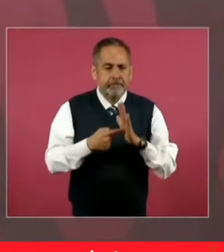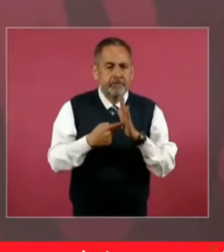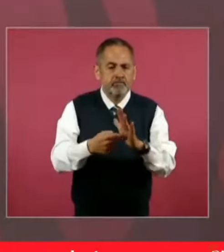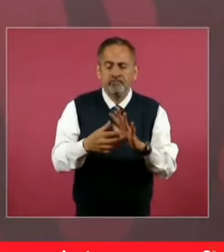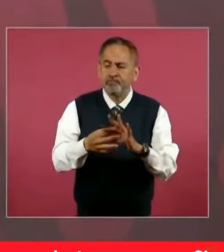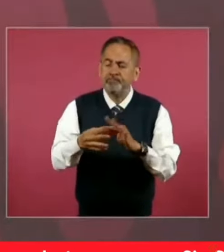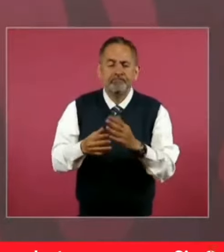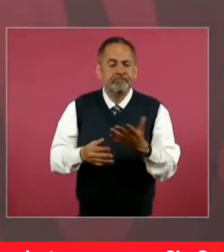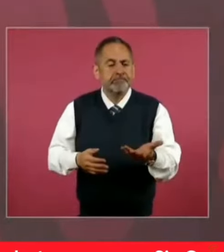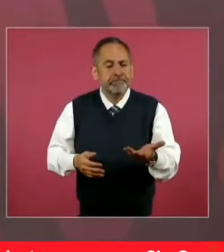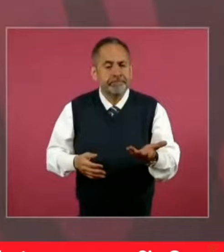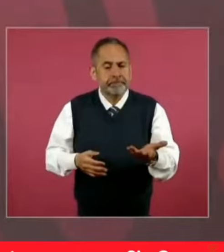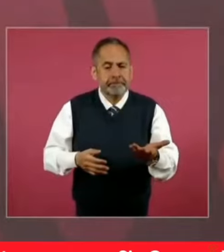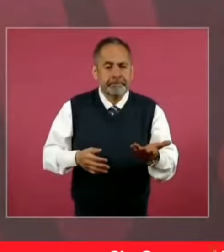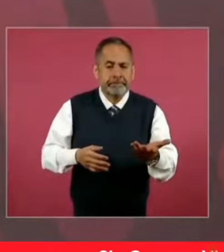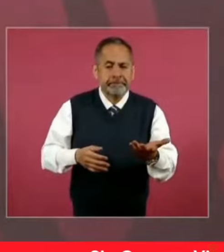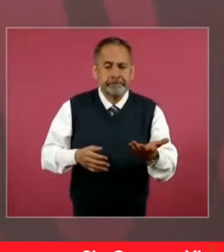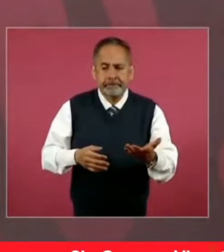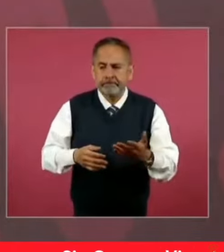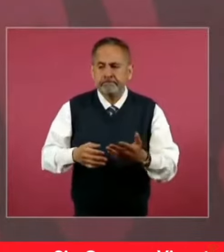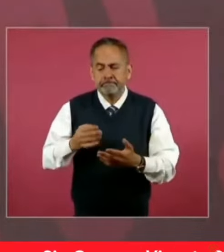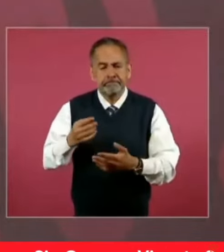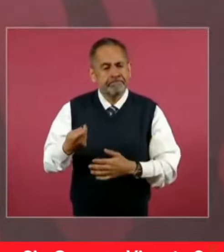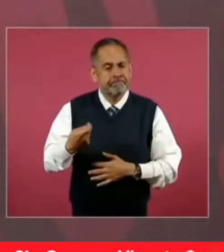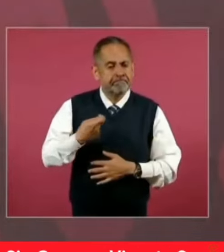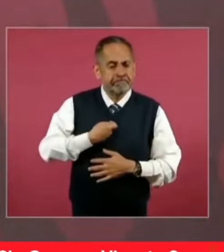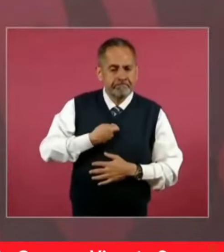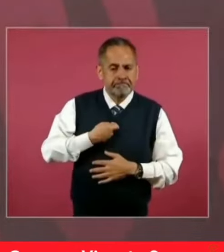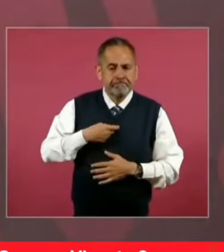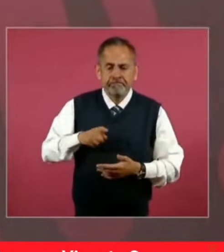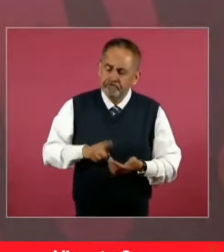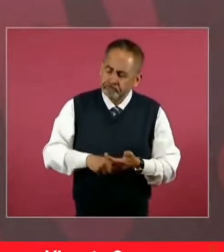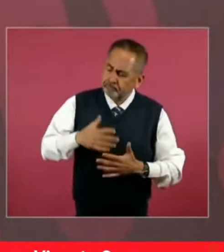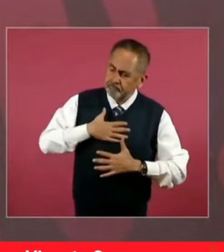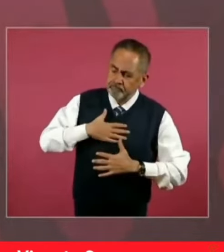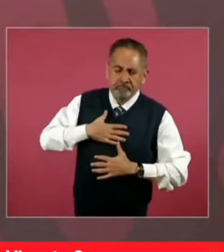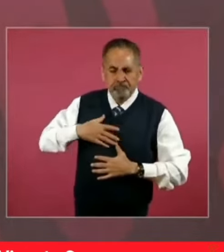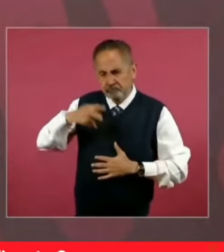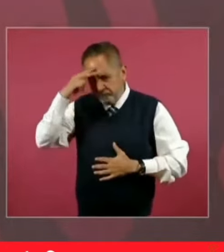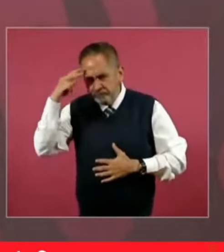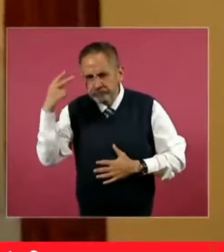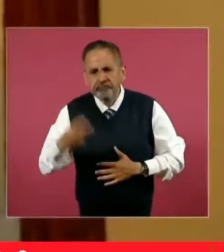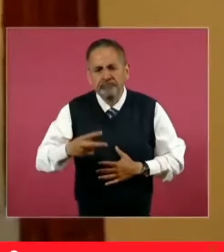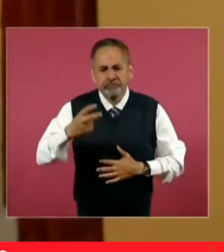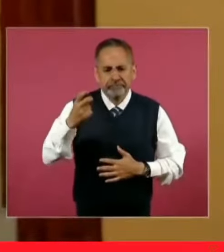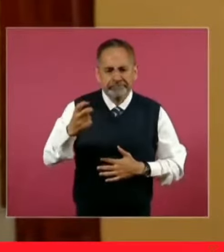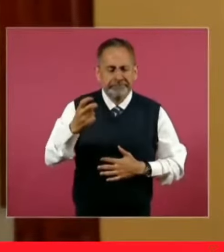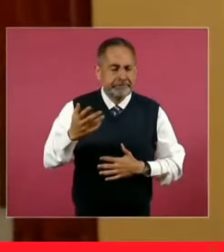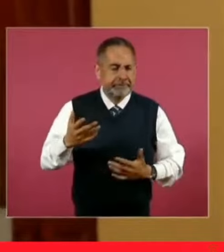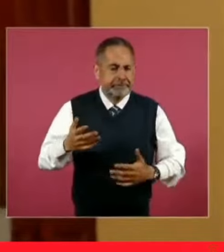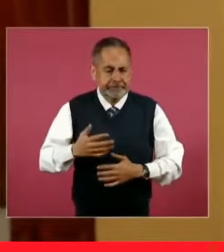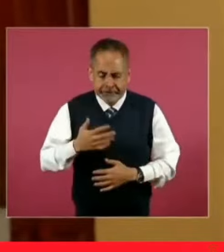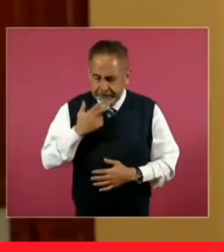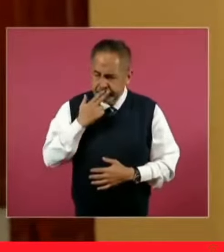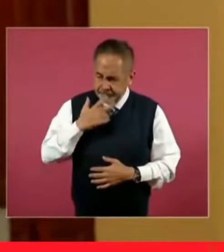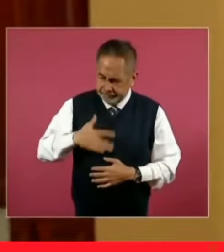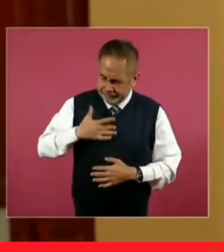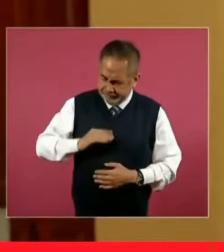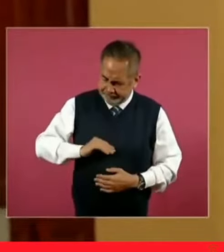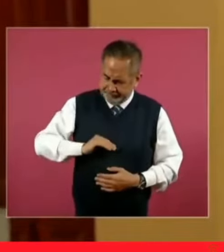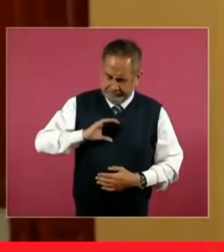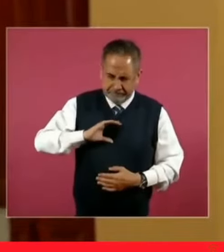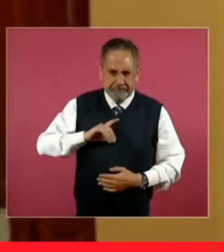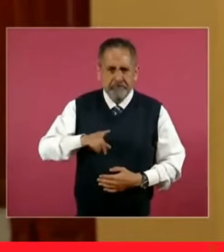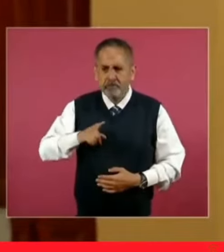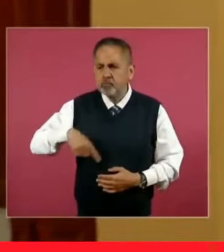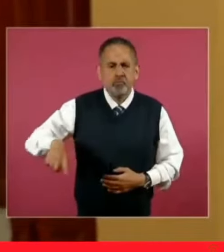digo, una identidad fuerte a las y los mexicanos. La autoestima que deben tener